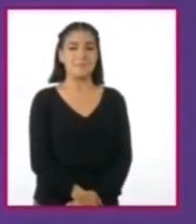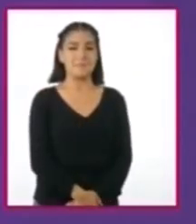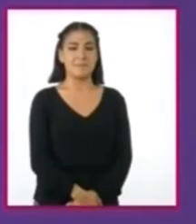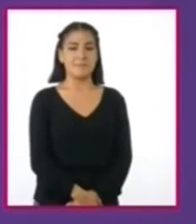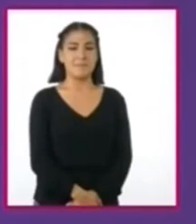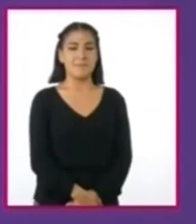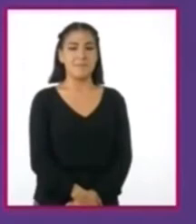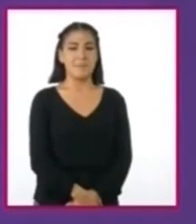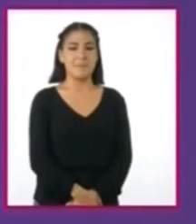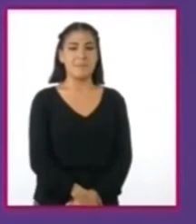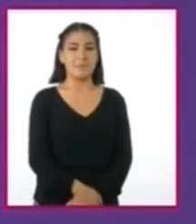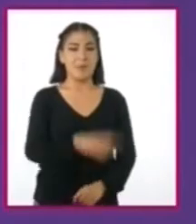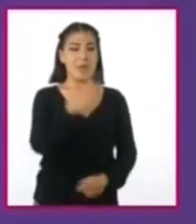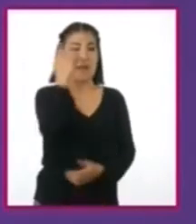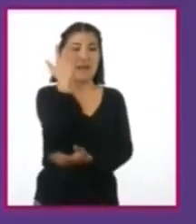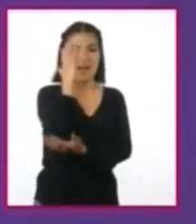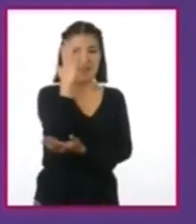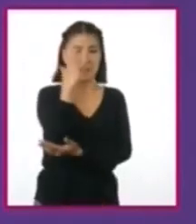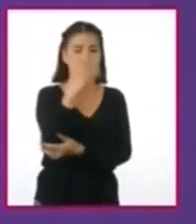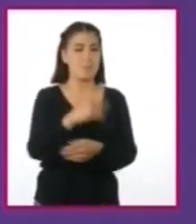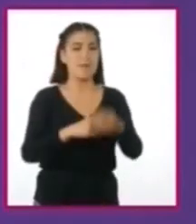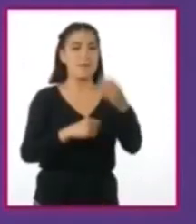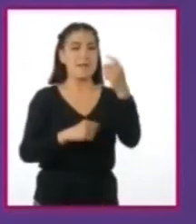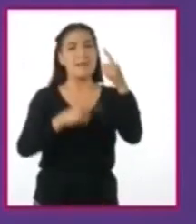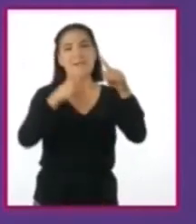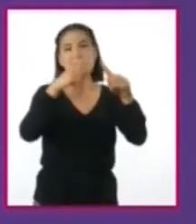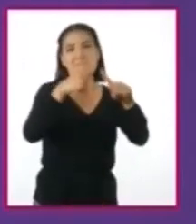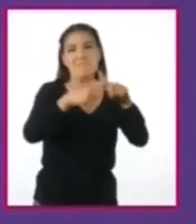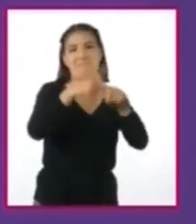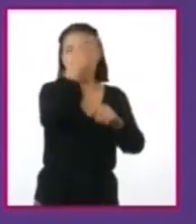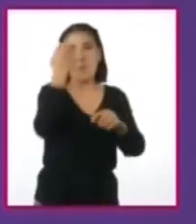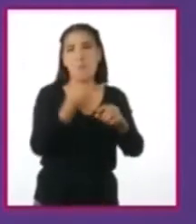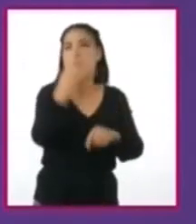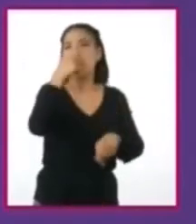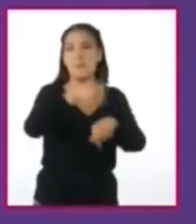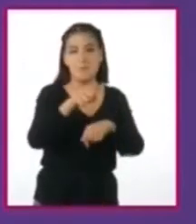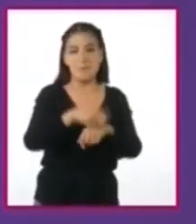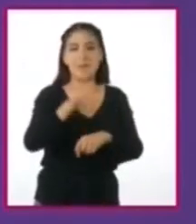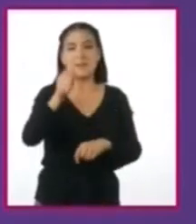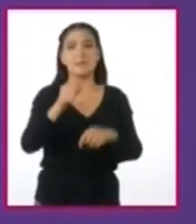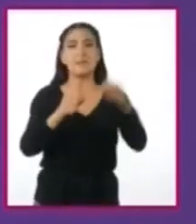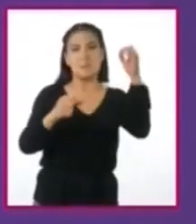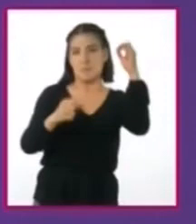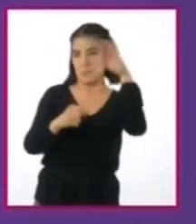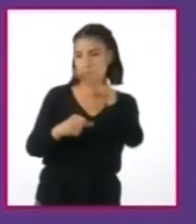un árbol de X metros proyecta una sombra de 3 metros.